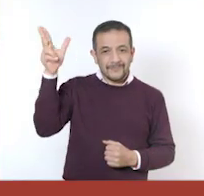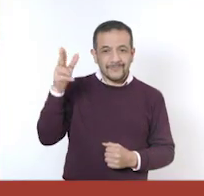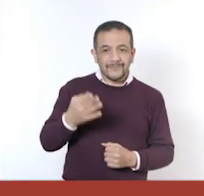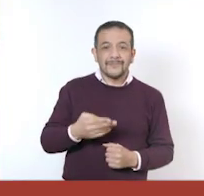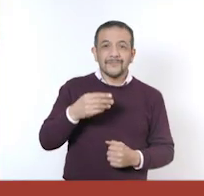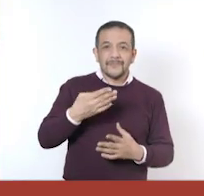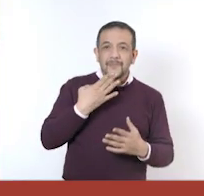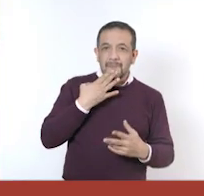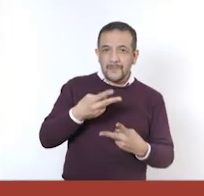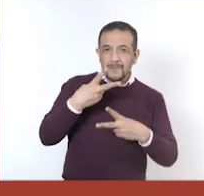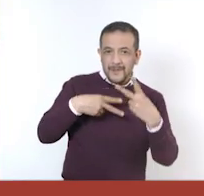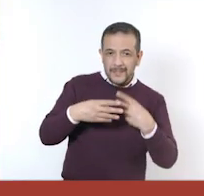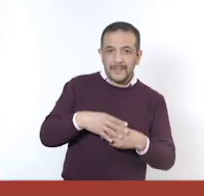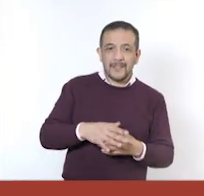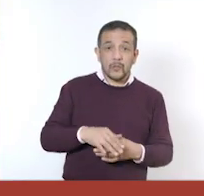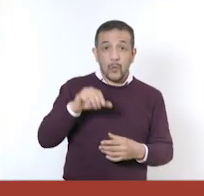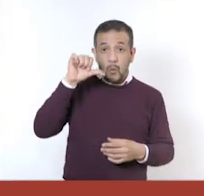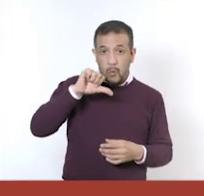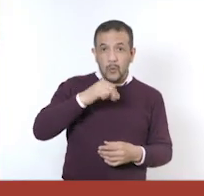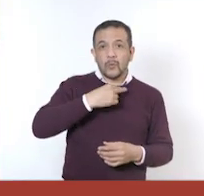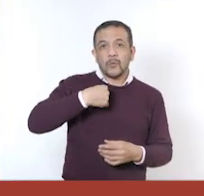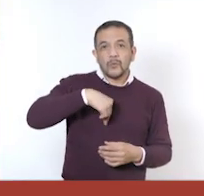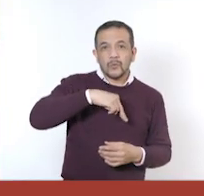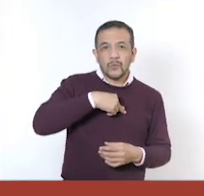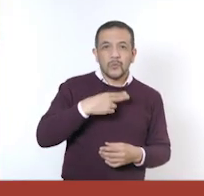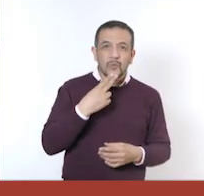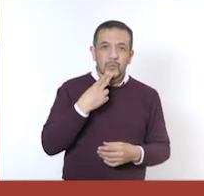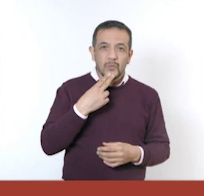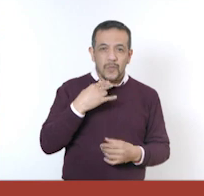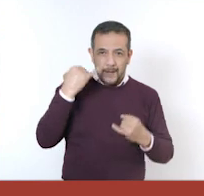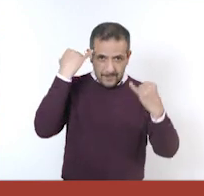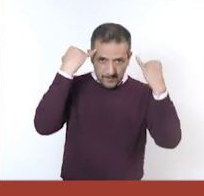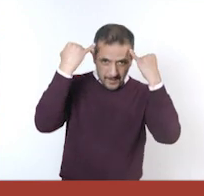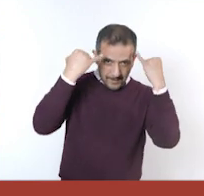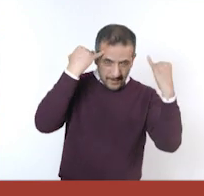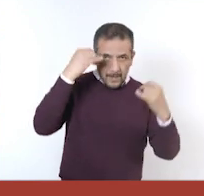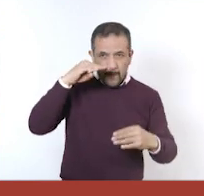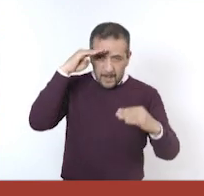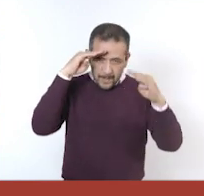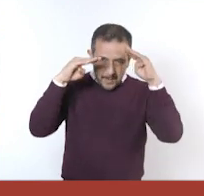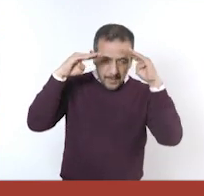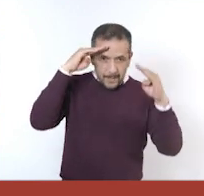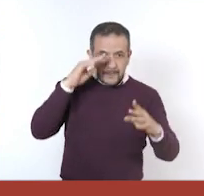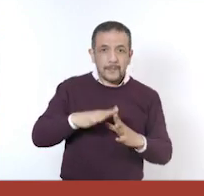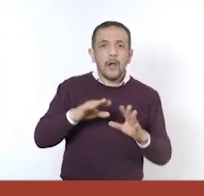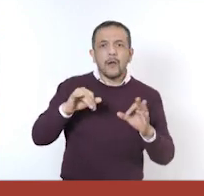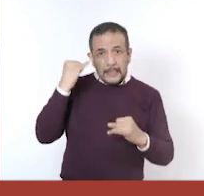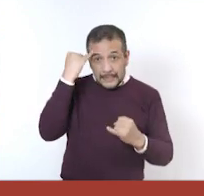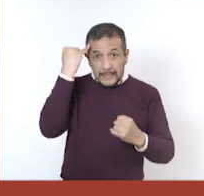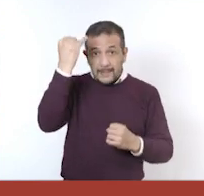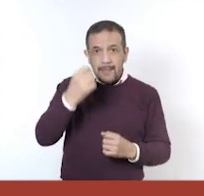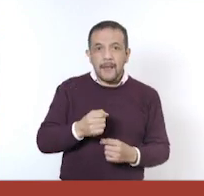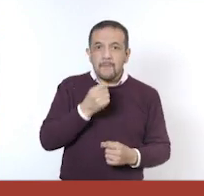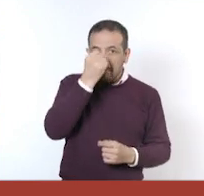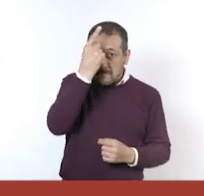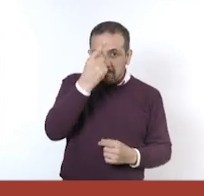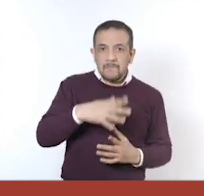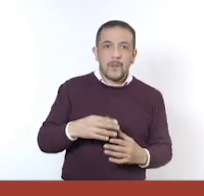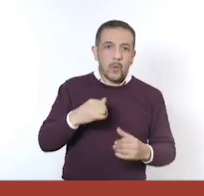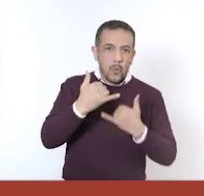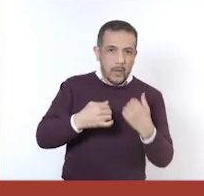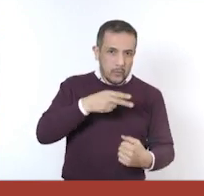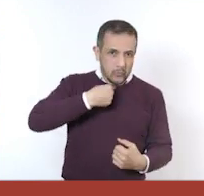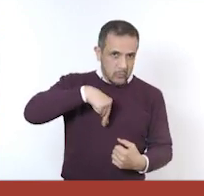Vamos. Hola, bienvenidas y bienvenidos. En la sesión de hoy vamos a utilizar nuestra imaginación y pensamiento para inventar nuestros